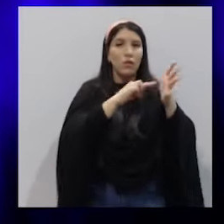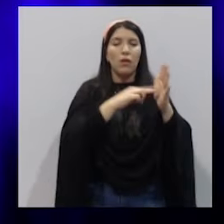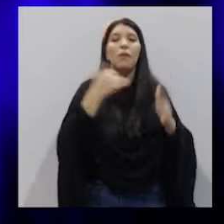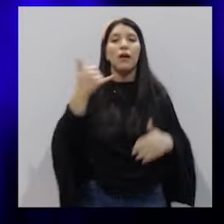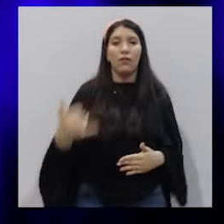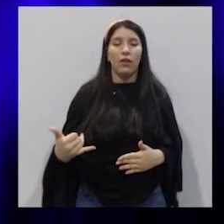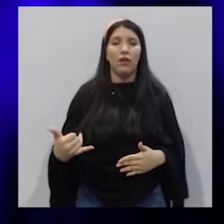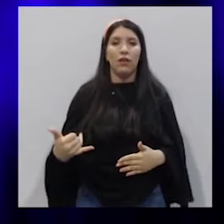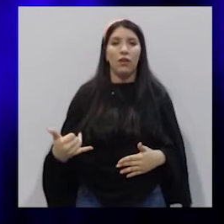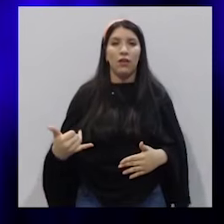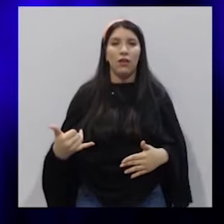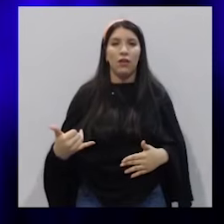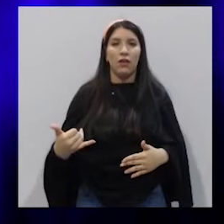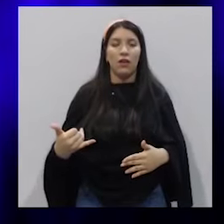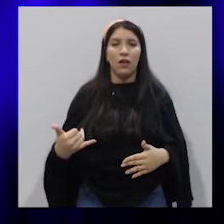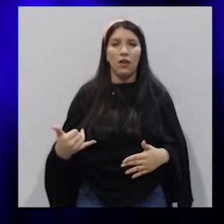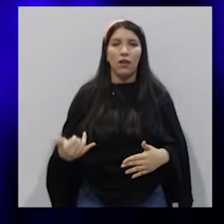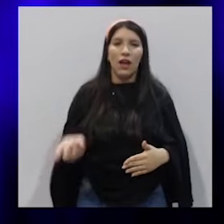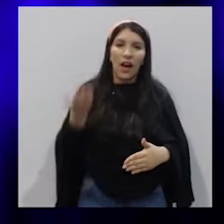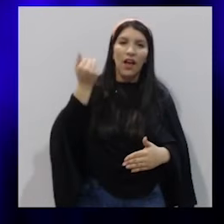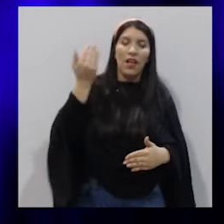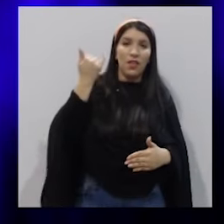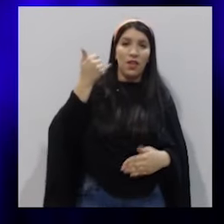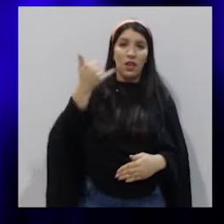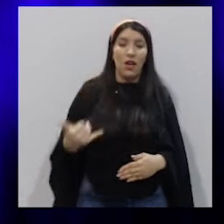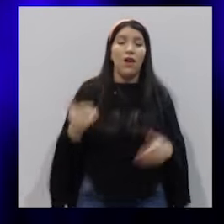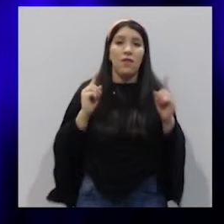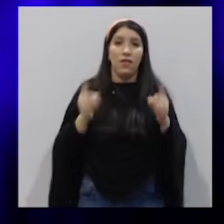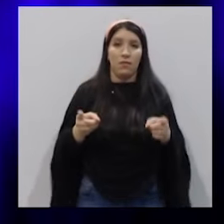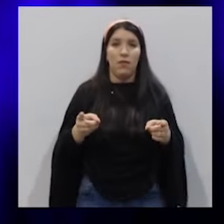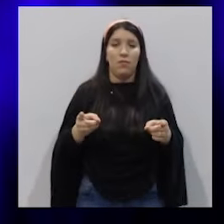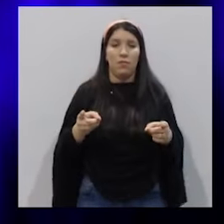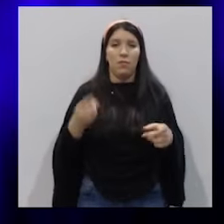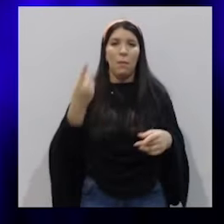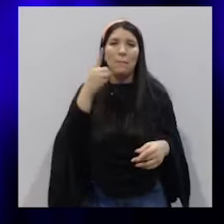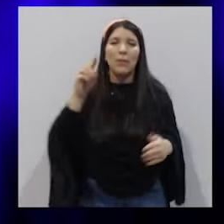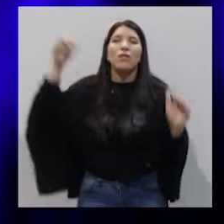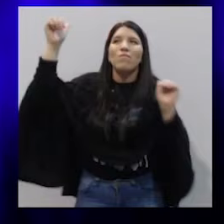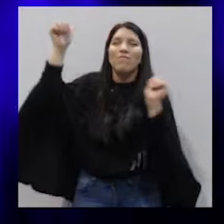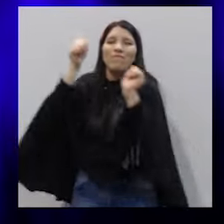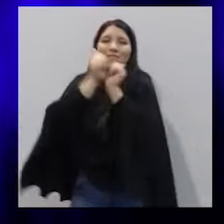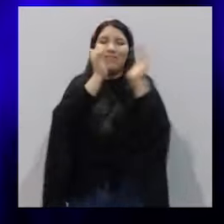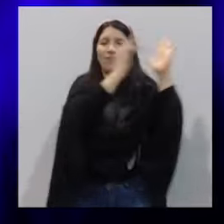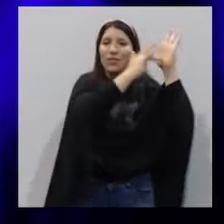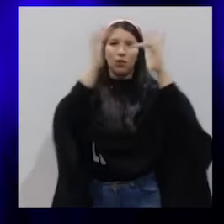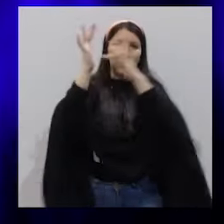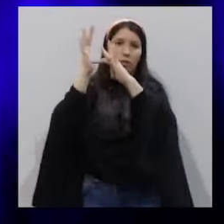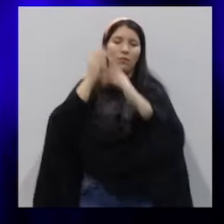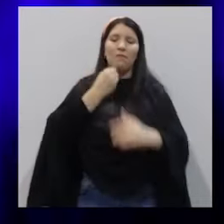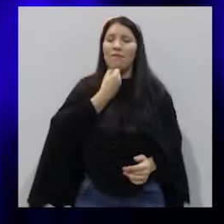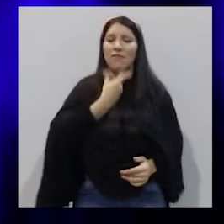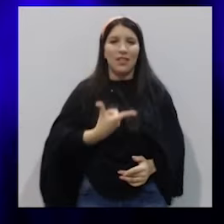más fácil hoy puede ser tu gran día de recibir a cristo en tu corazón y si te has alejado de él